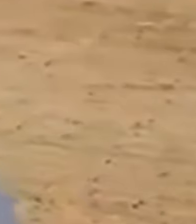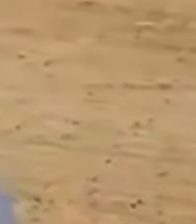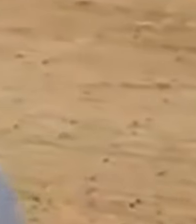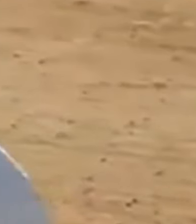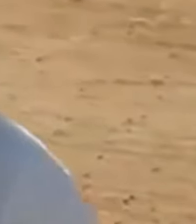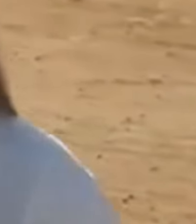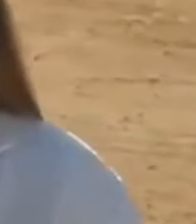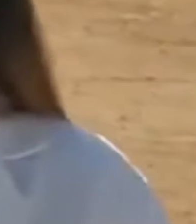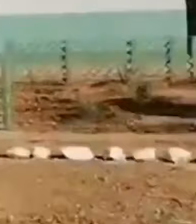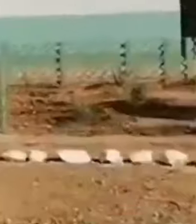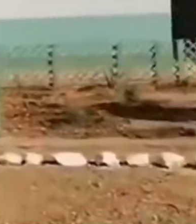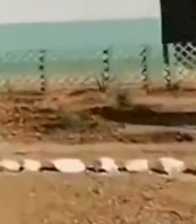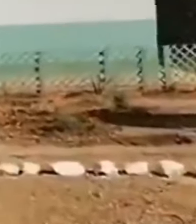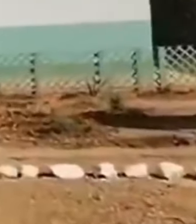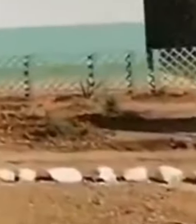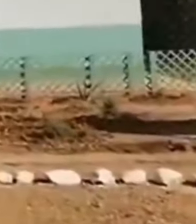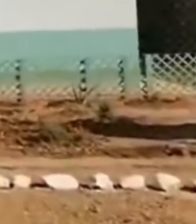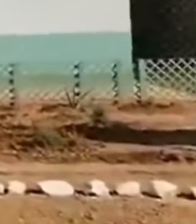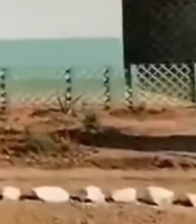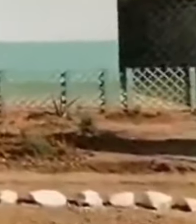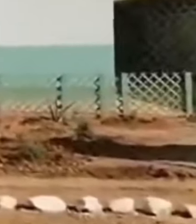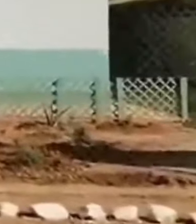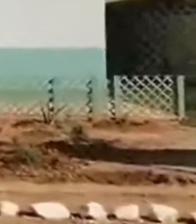general también de fin de semana.